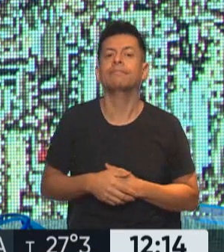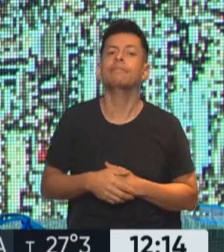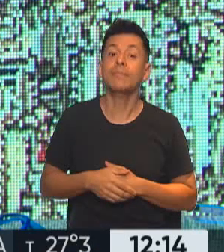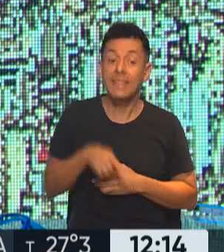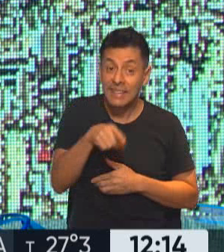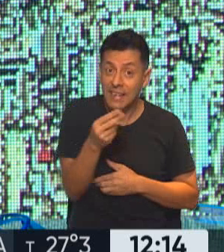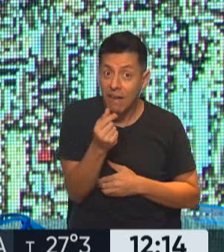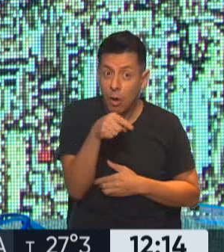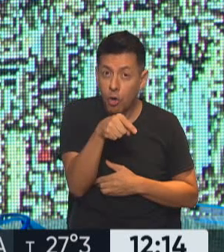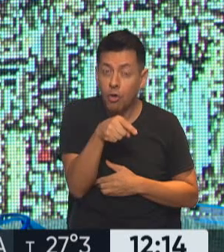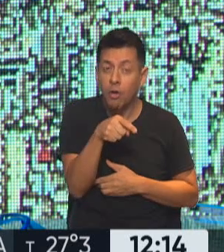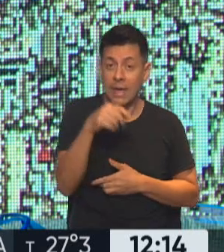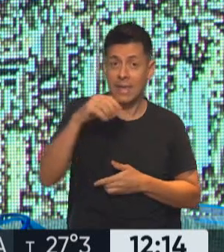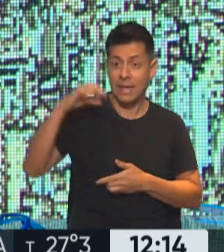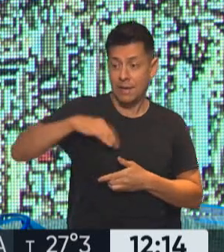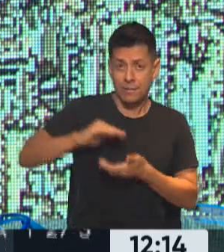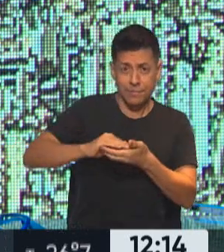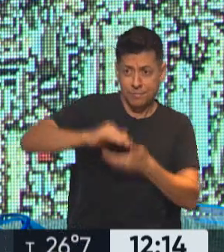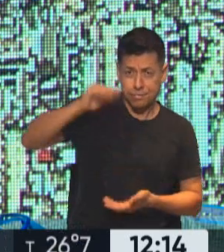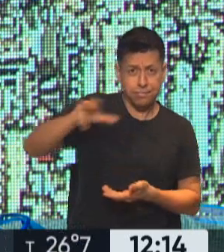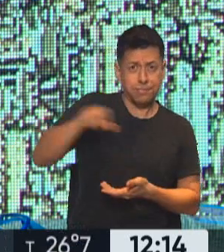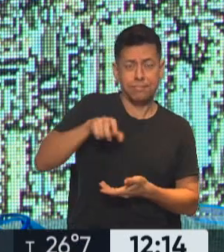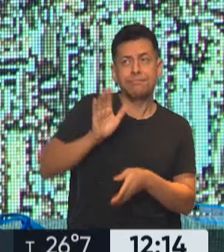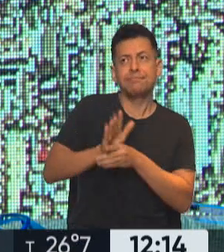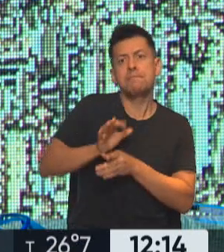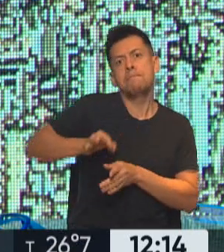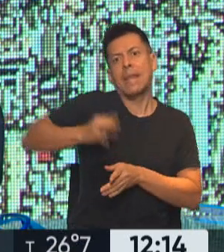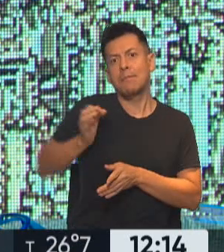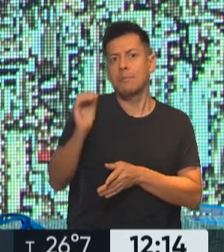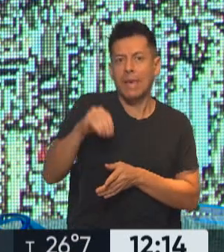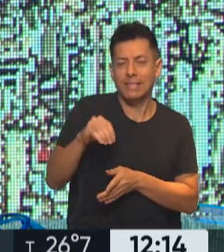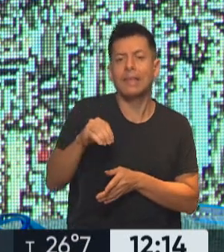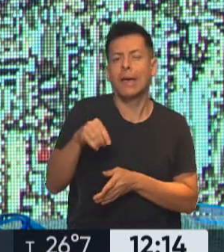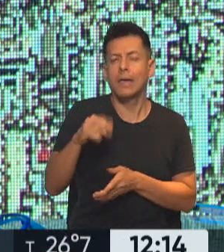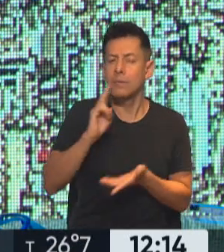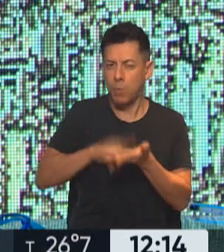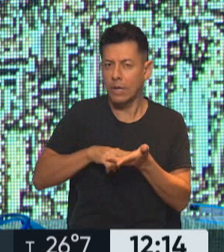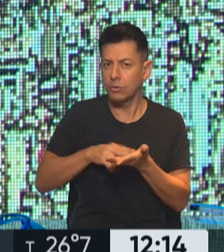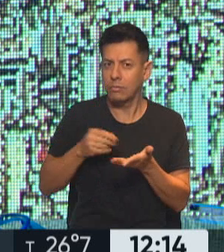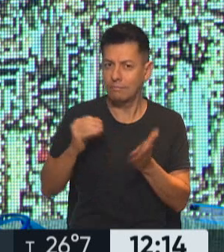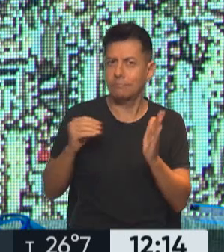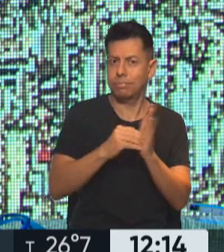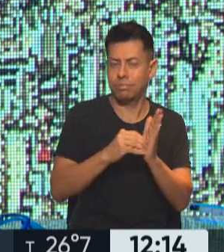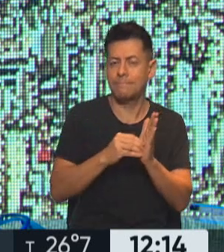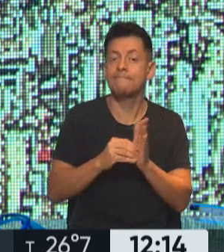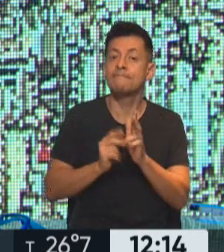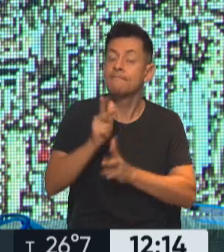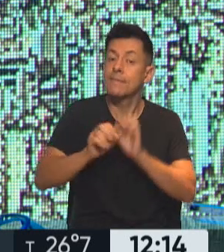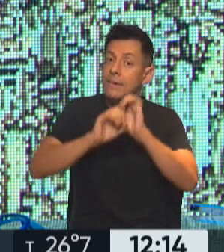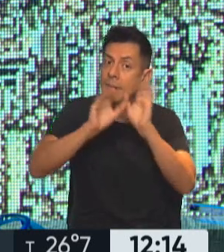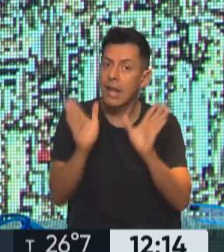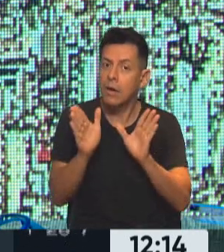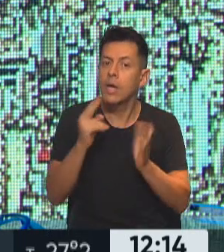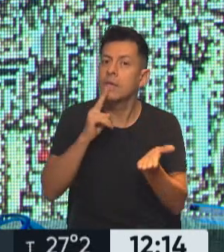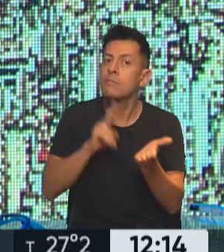ese valor, sobre ese premio adicional es que se va a aplicar este impuesto. Aclaremos una vez más, este es un